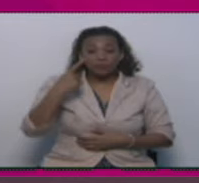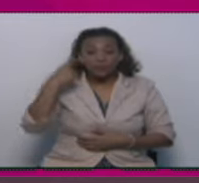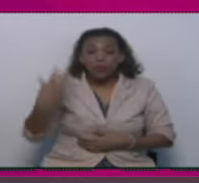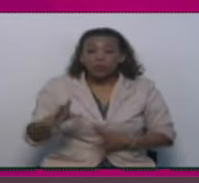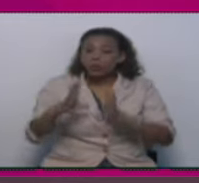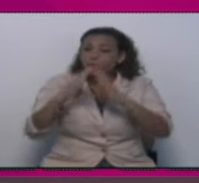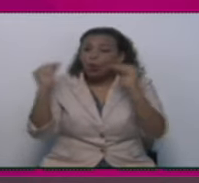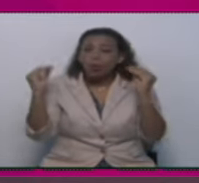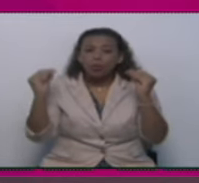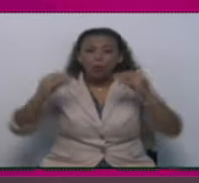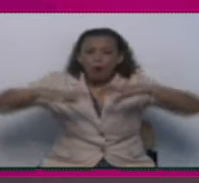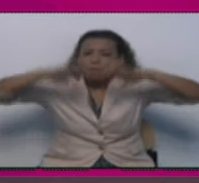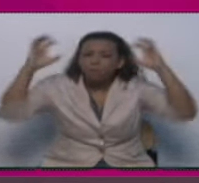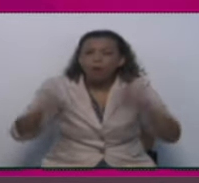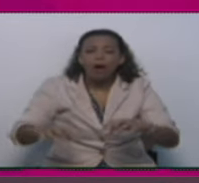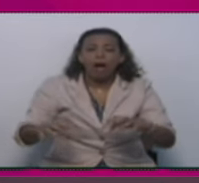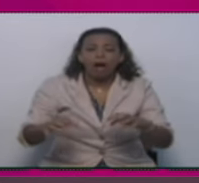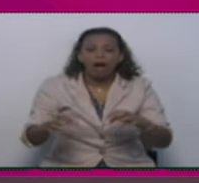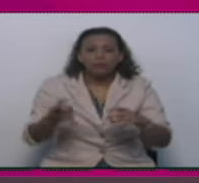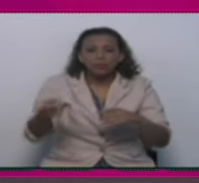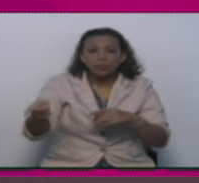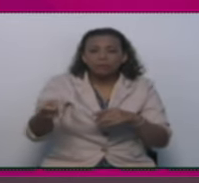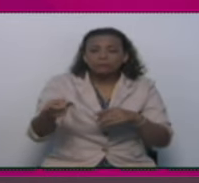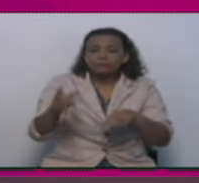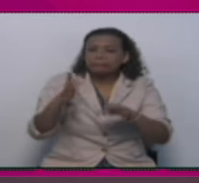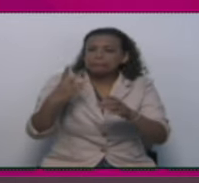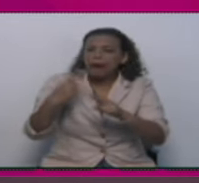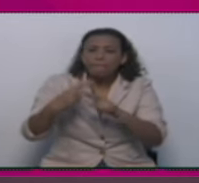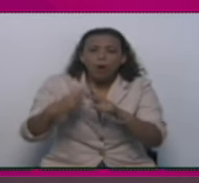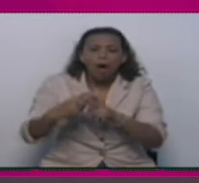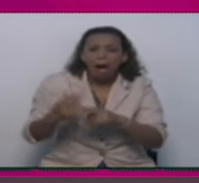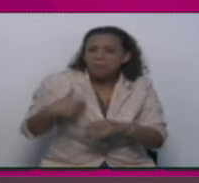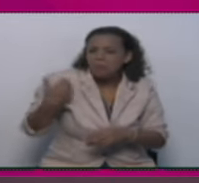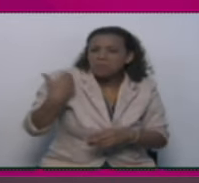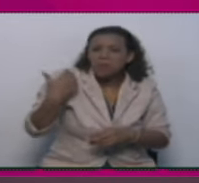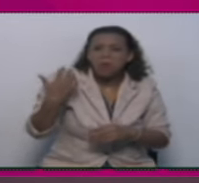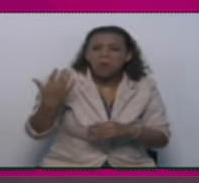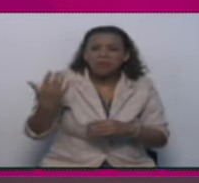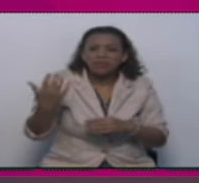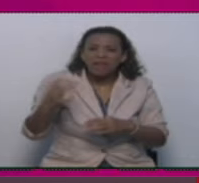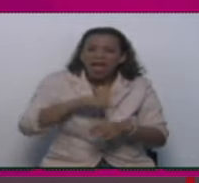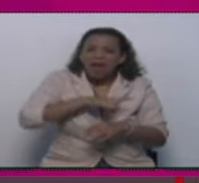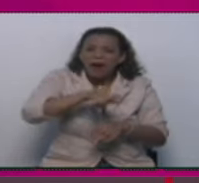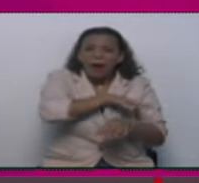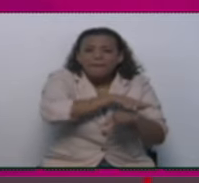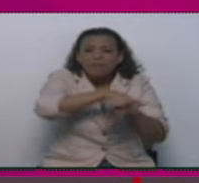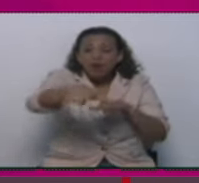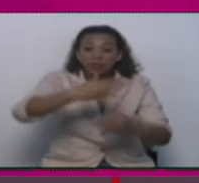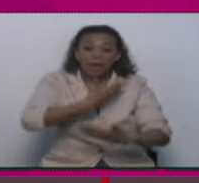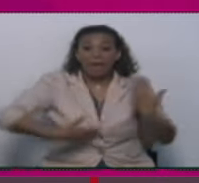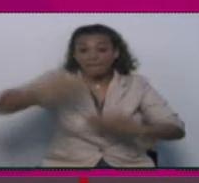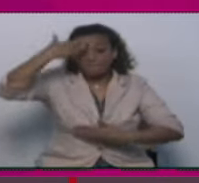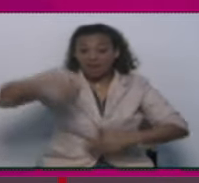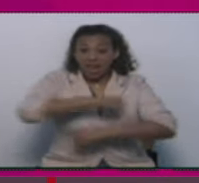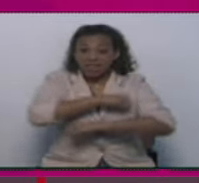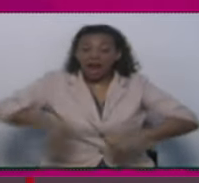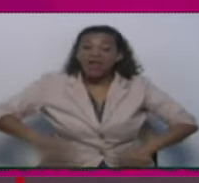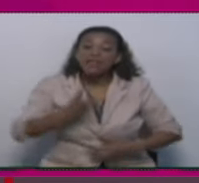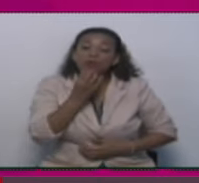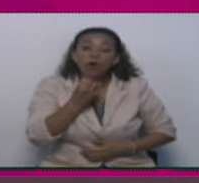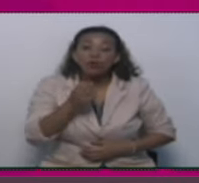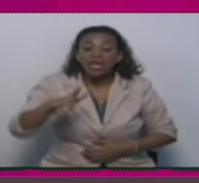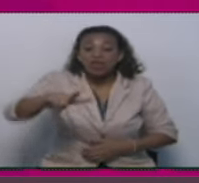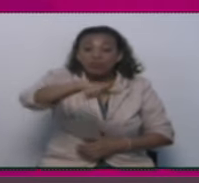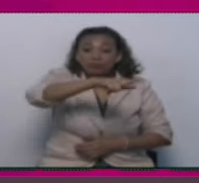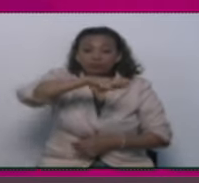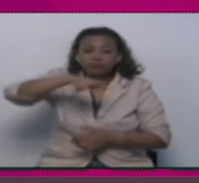este bombardeo, que están estos ataques en aviones militares y en drones